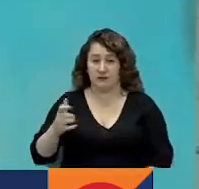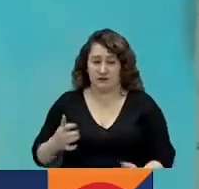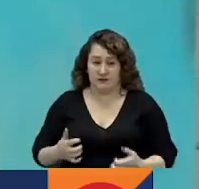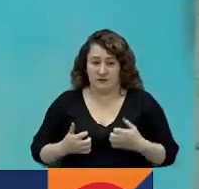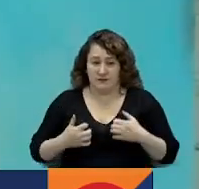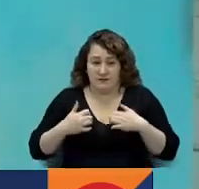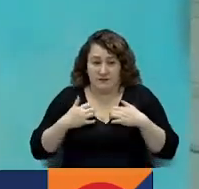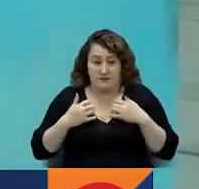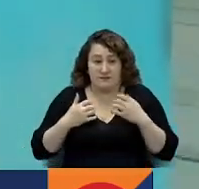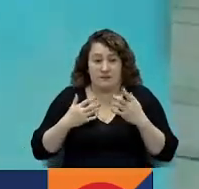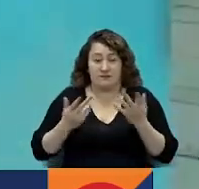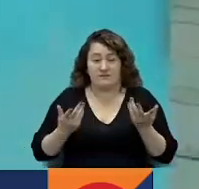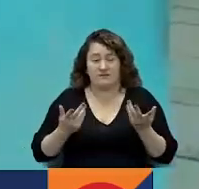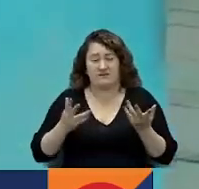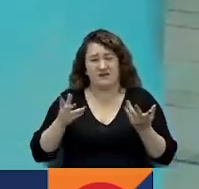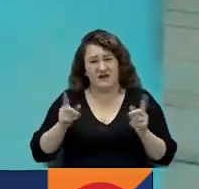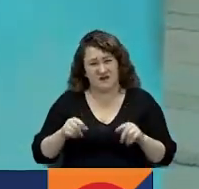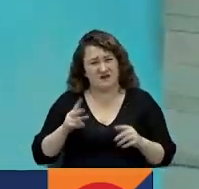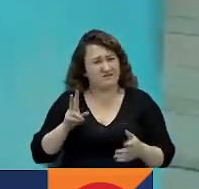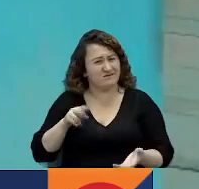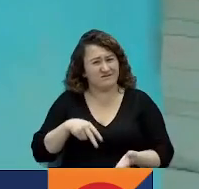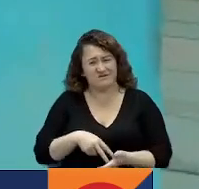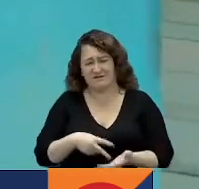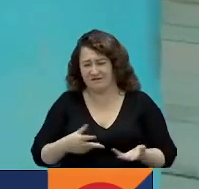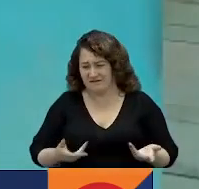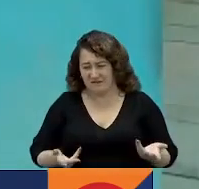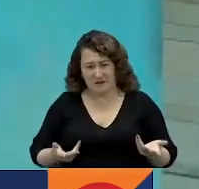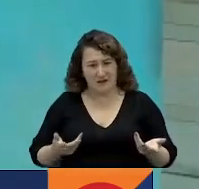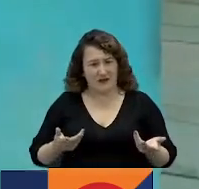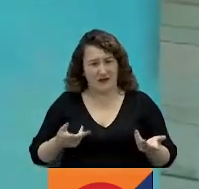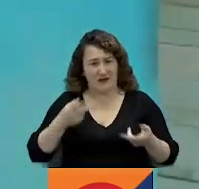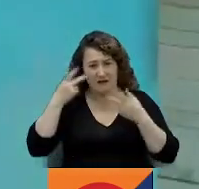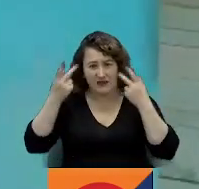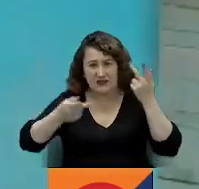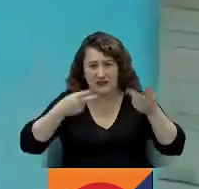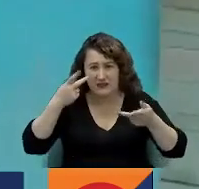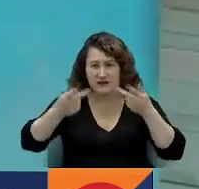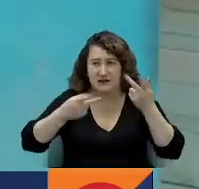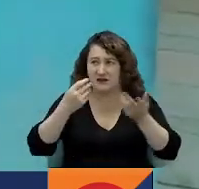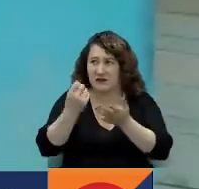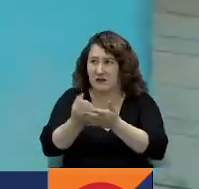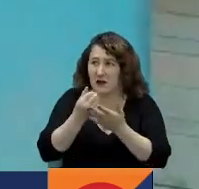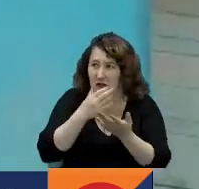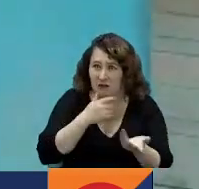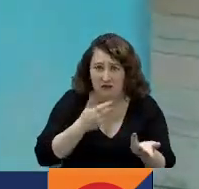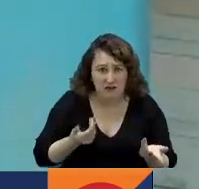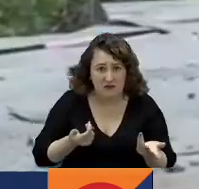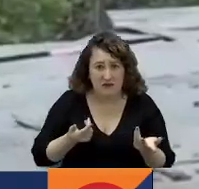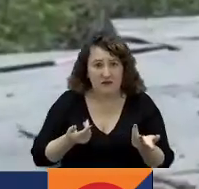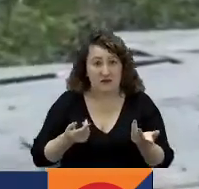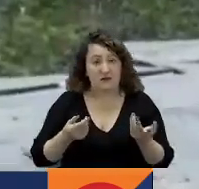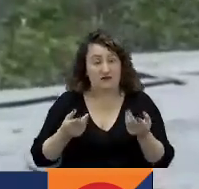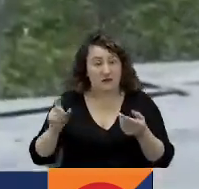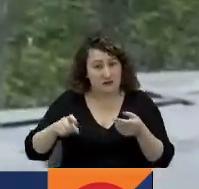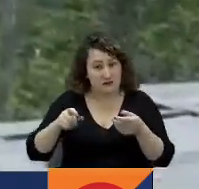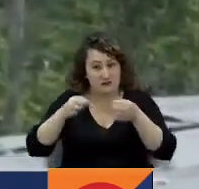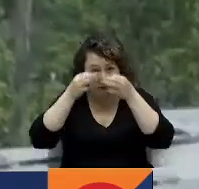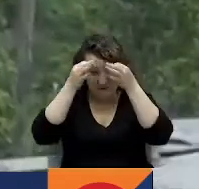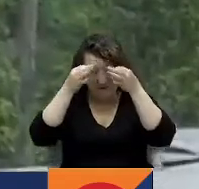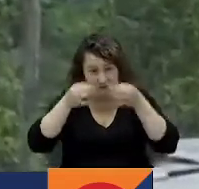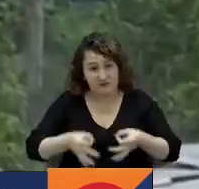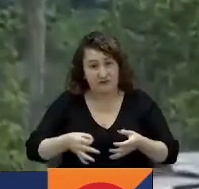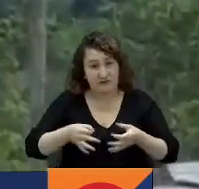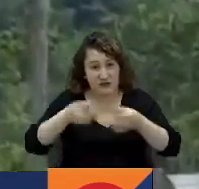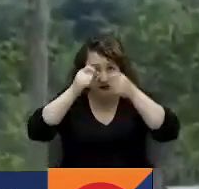vez está pues indignada, ya que pues tanta visita pero nada de ayuda. La verdad necesitamos muchas ayudas. Algunos